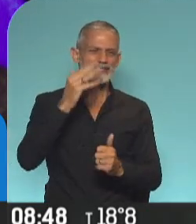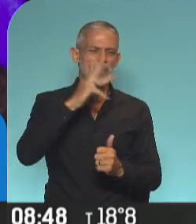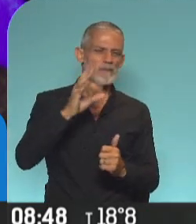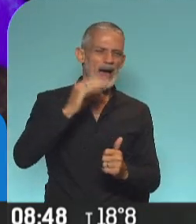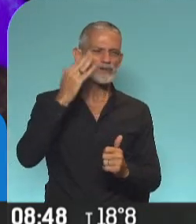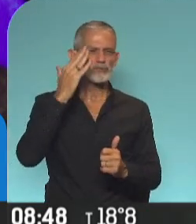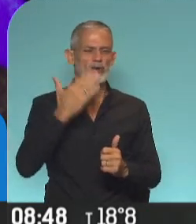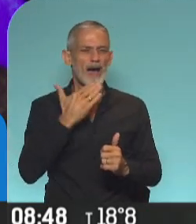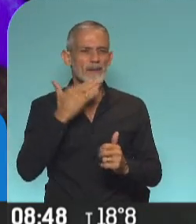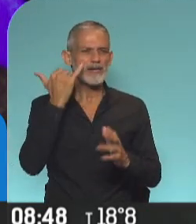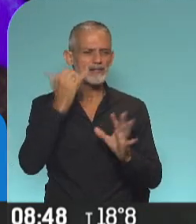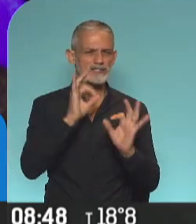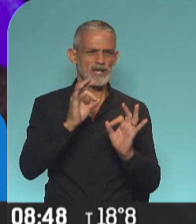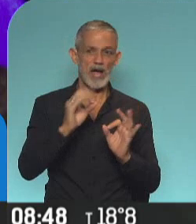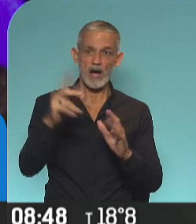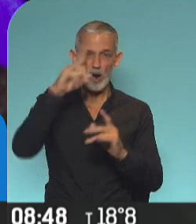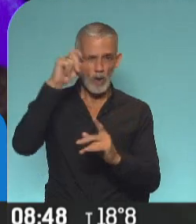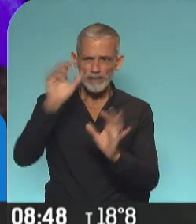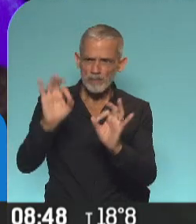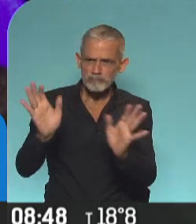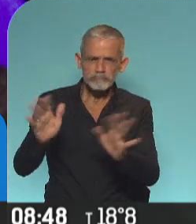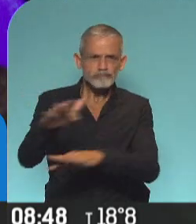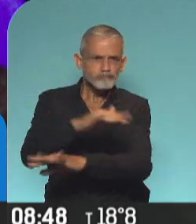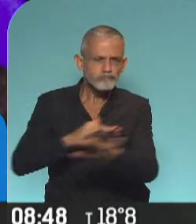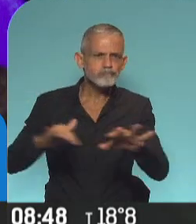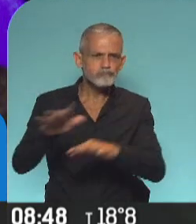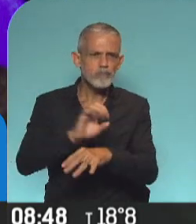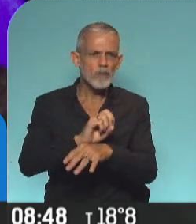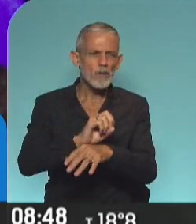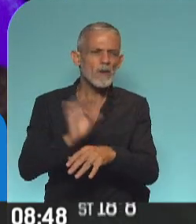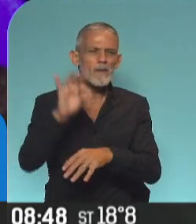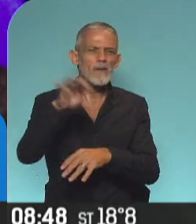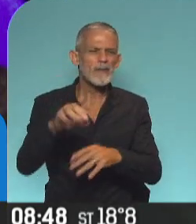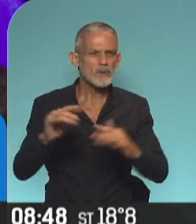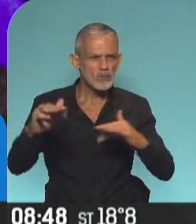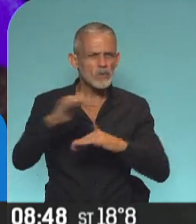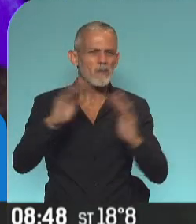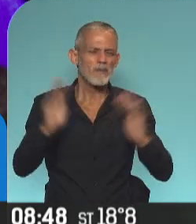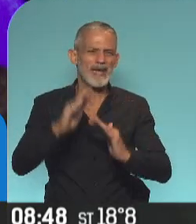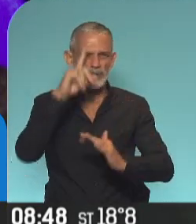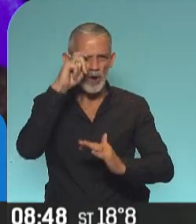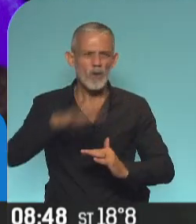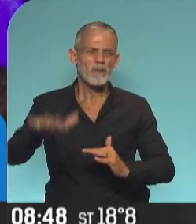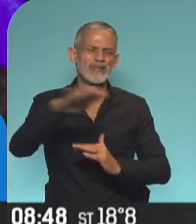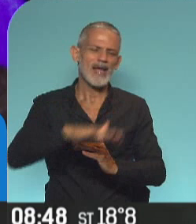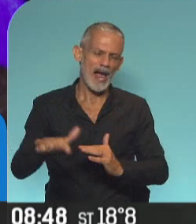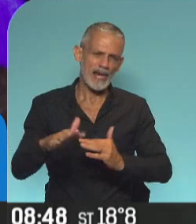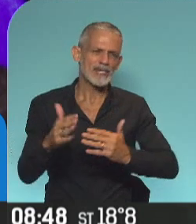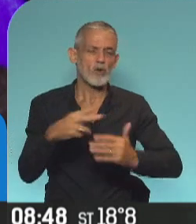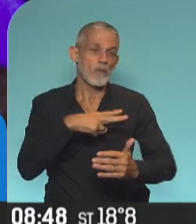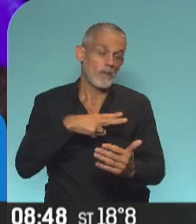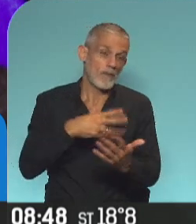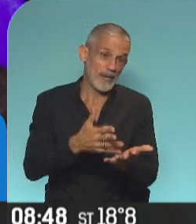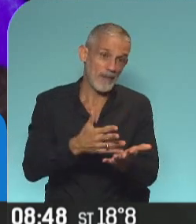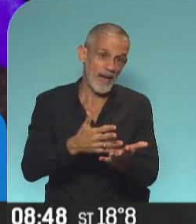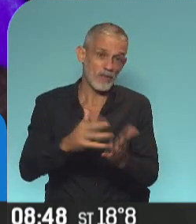reacomodó el sistema sanitario hoy en día la circulación del virus es claramente menor en todos los ambientes públicos y privados que